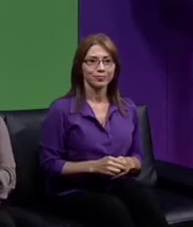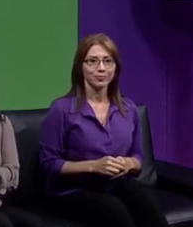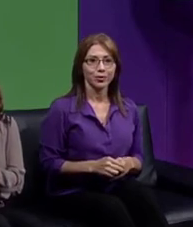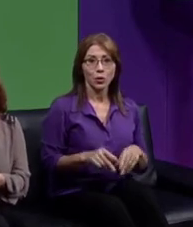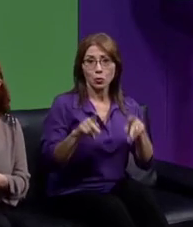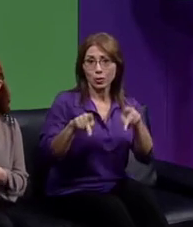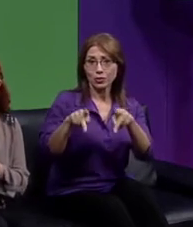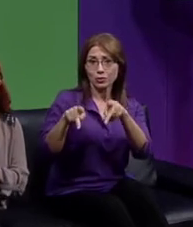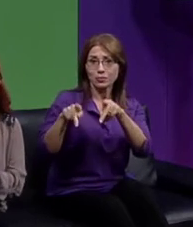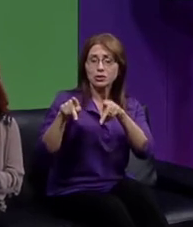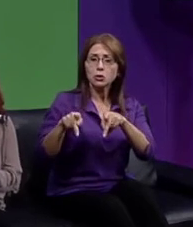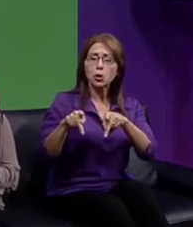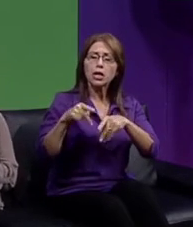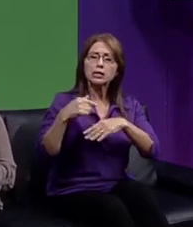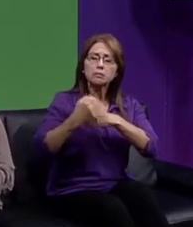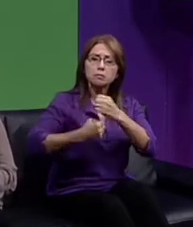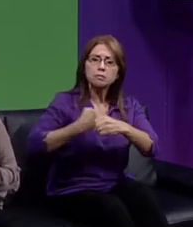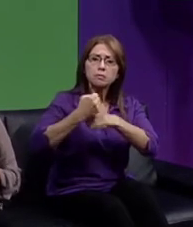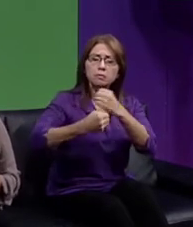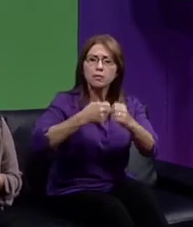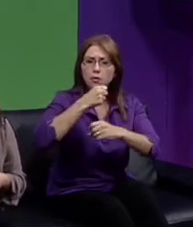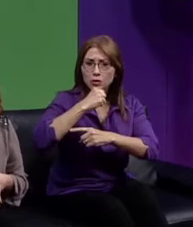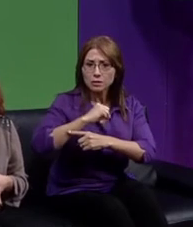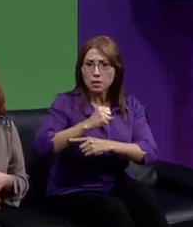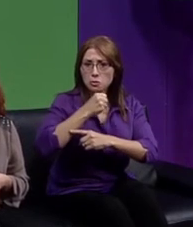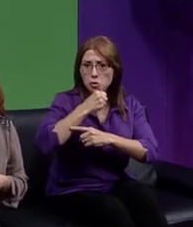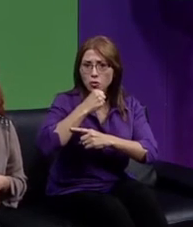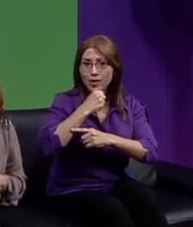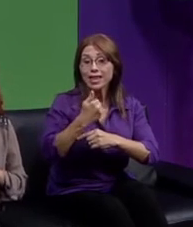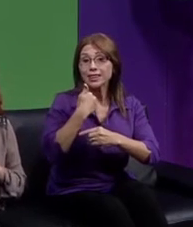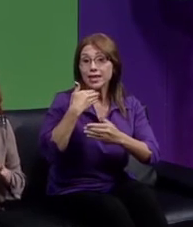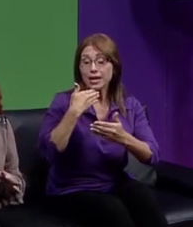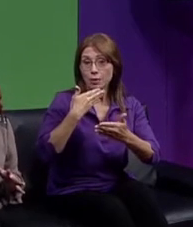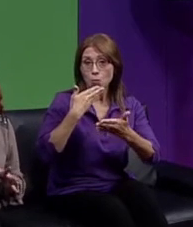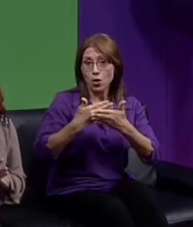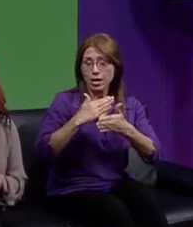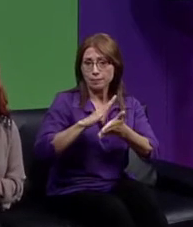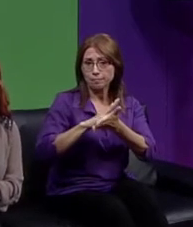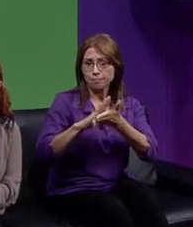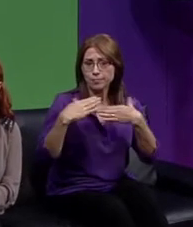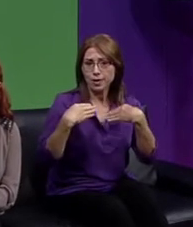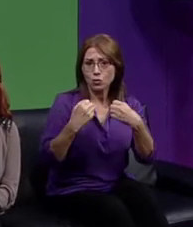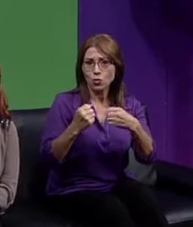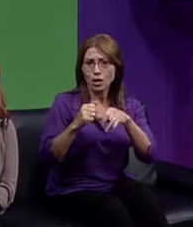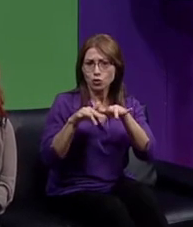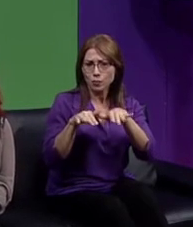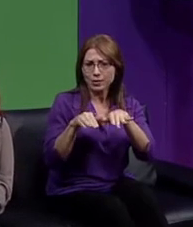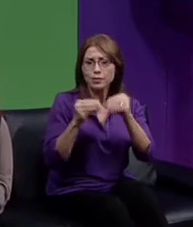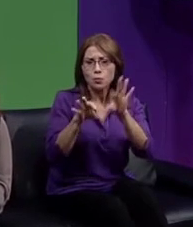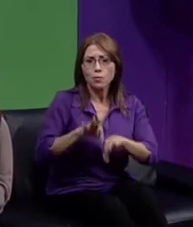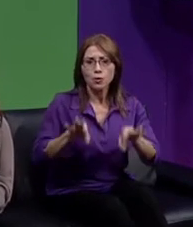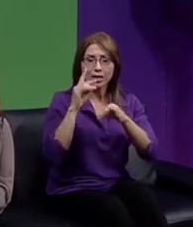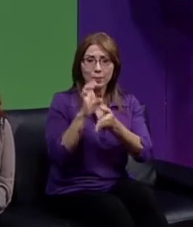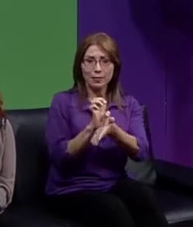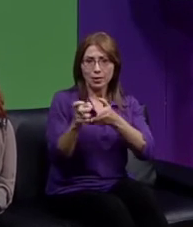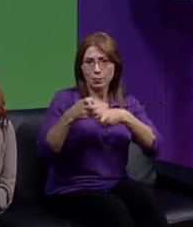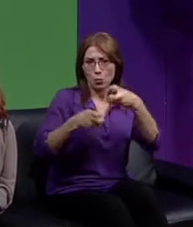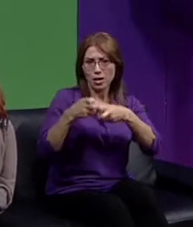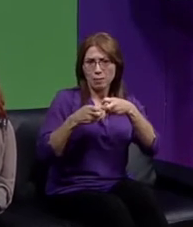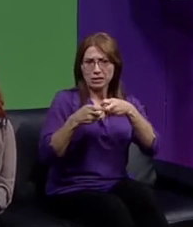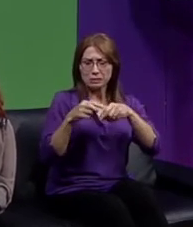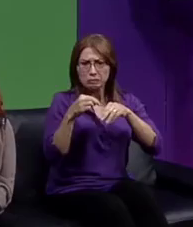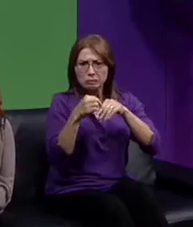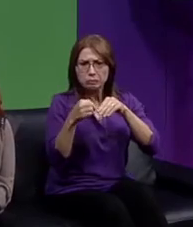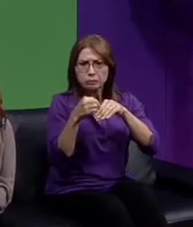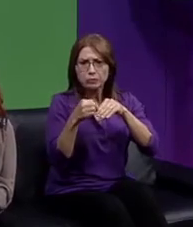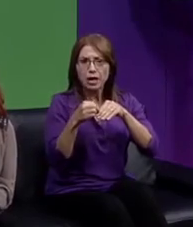Y al llegar a la adultez mayor, mantener una buena higiene en los pies es fundamental para evitar problemas como los hongos. A continuación,